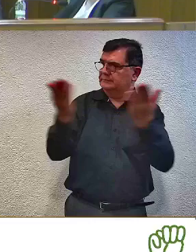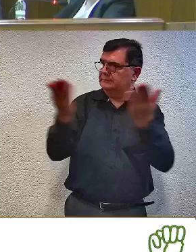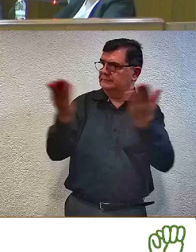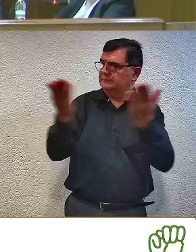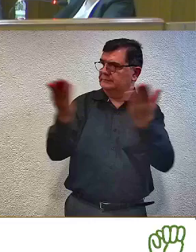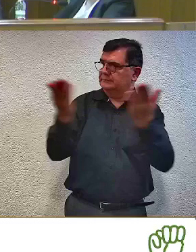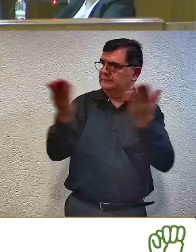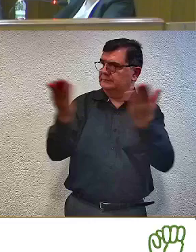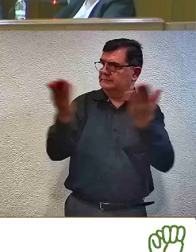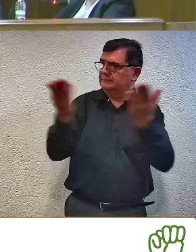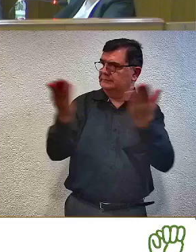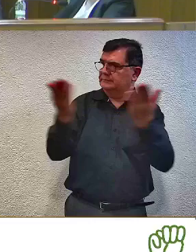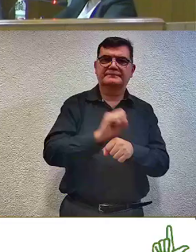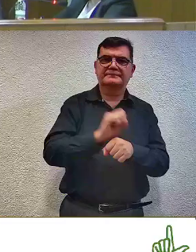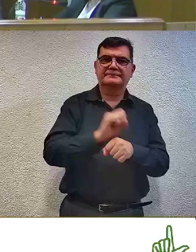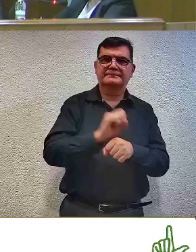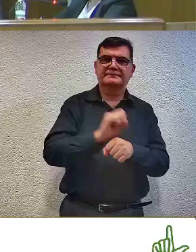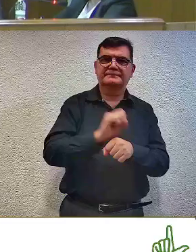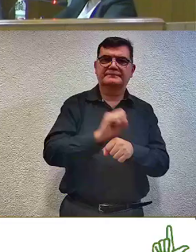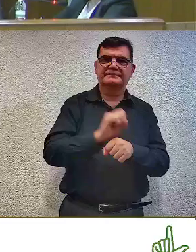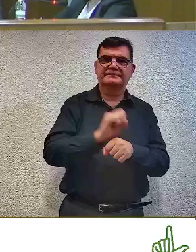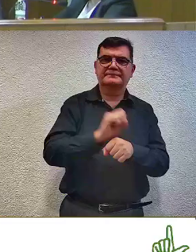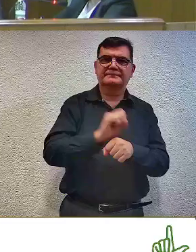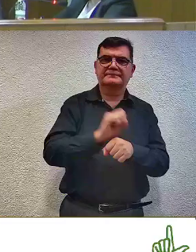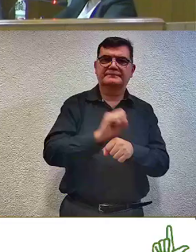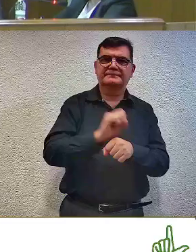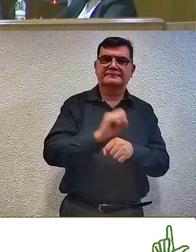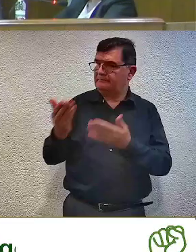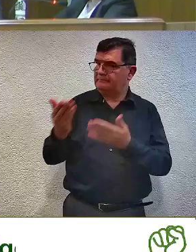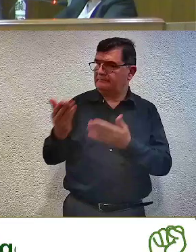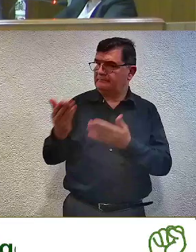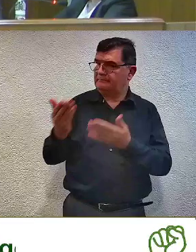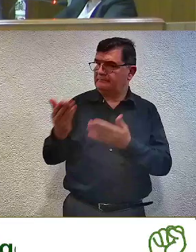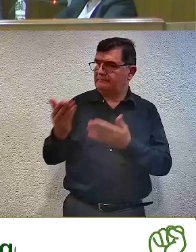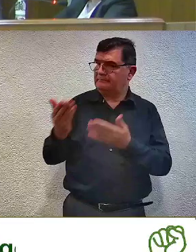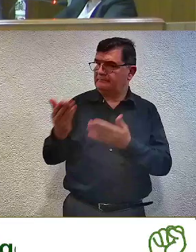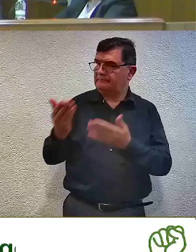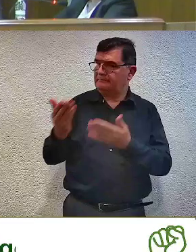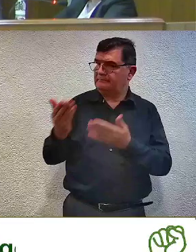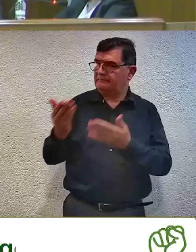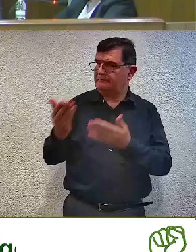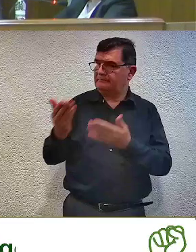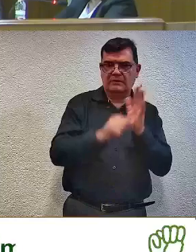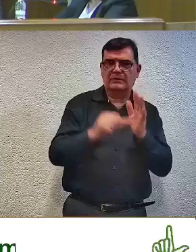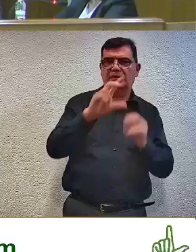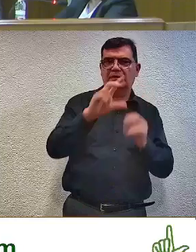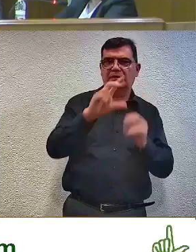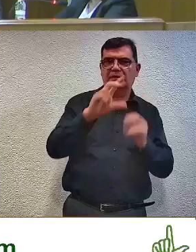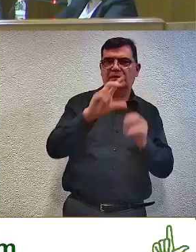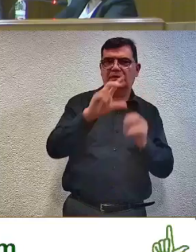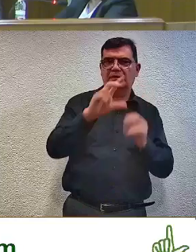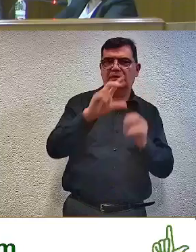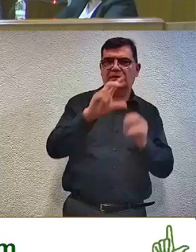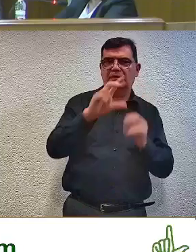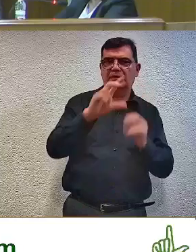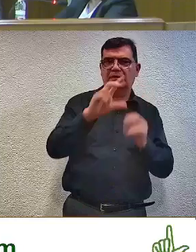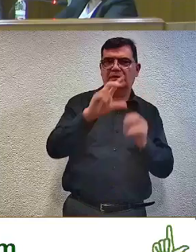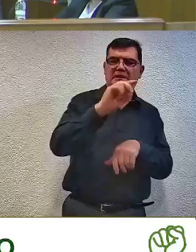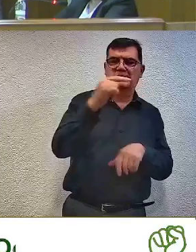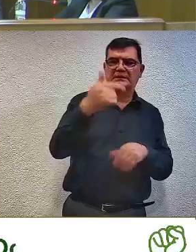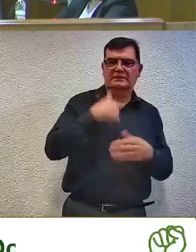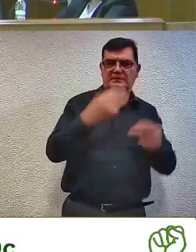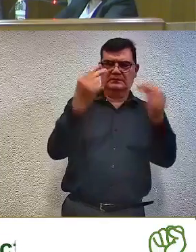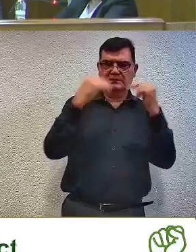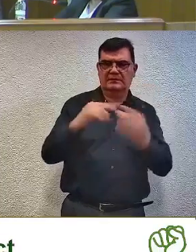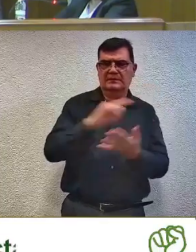agradezco, secretario, magistrada, magistrados. En términos de los artículos 30, 31, fracción primera y 37, fracción segunda de